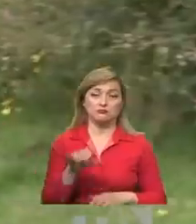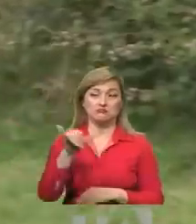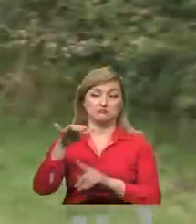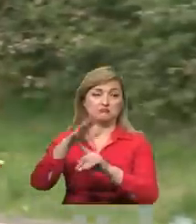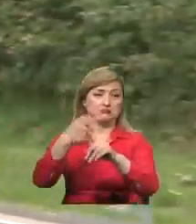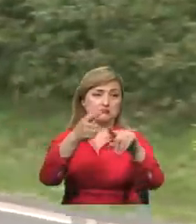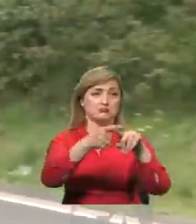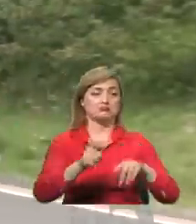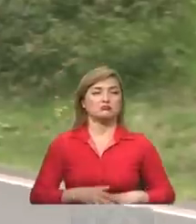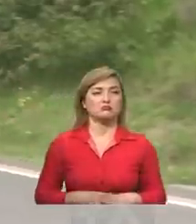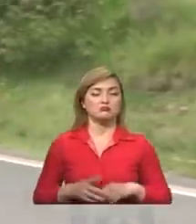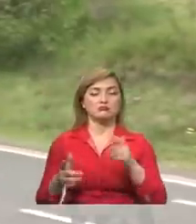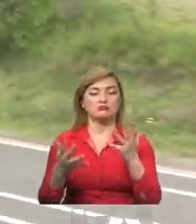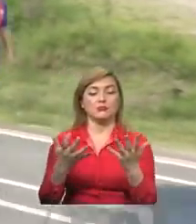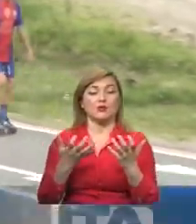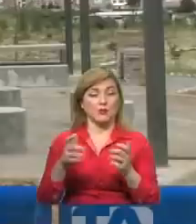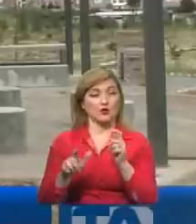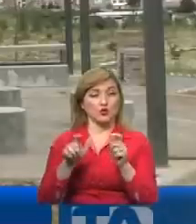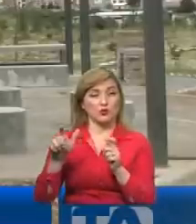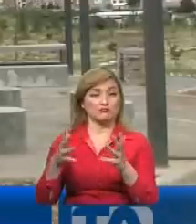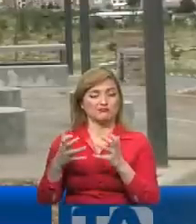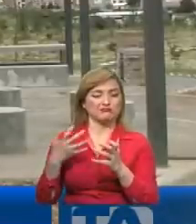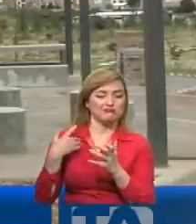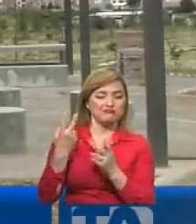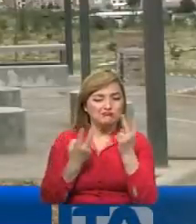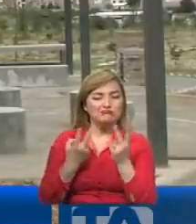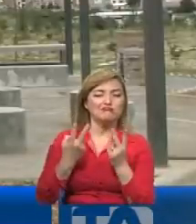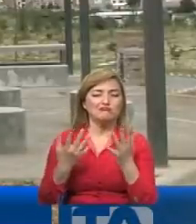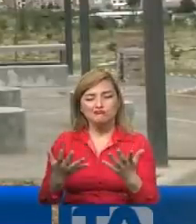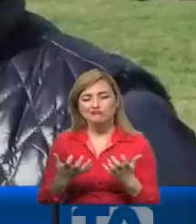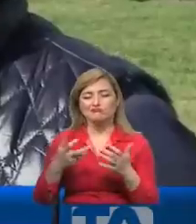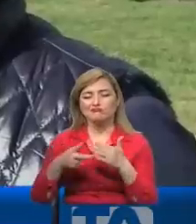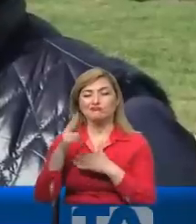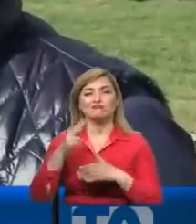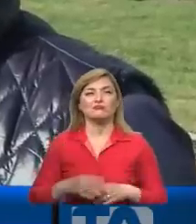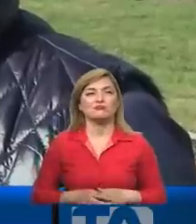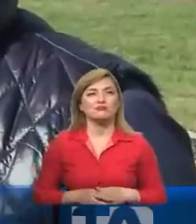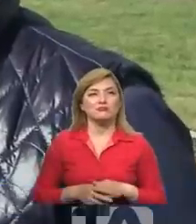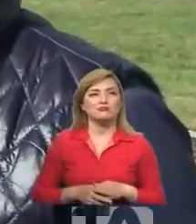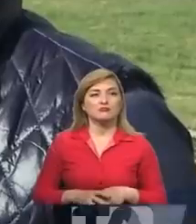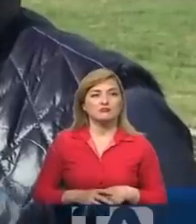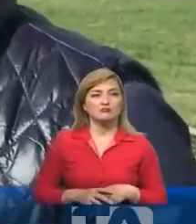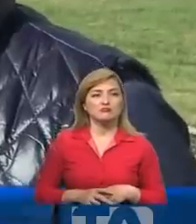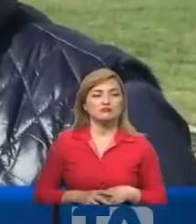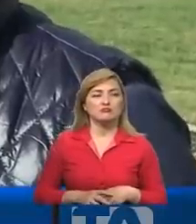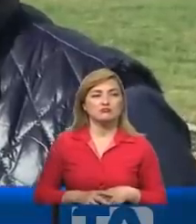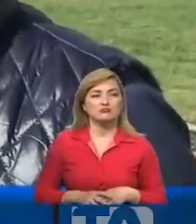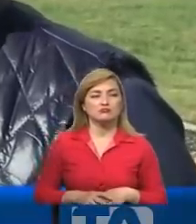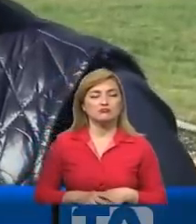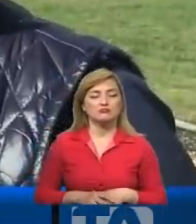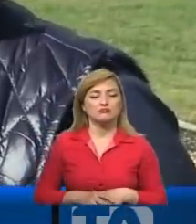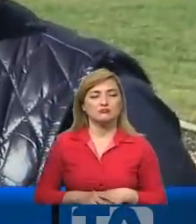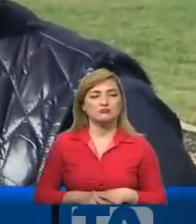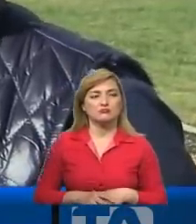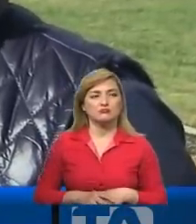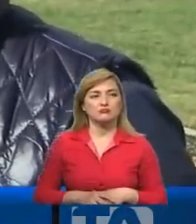metropolitanos. Y quienes visitan este parque seguido esperan con ansias la inauguración. De hecho, sí, porque se pasa aquí